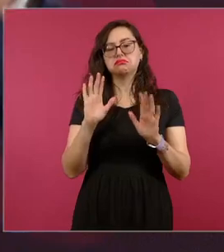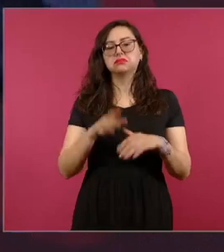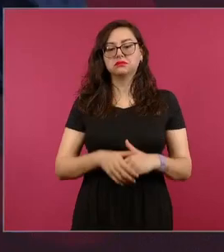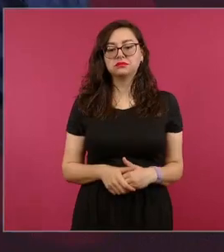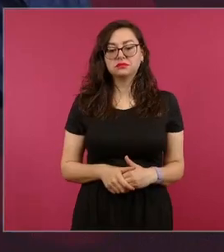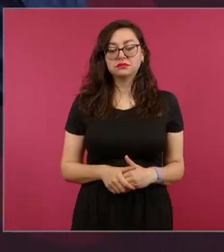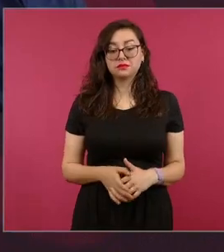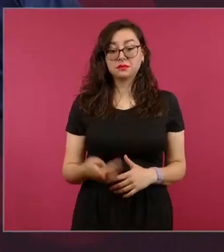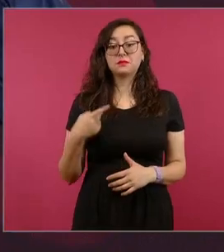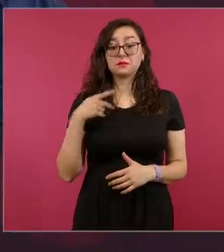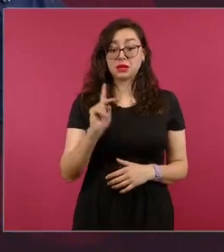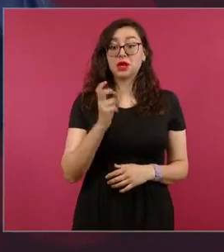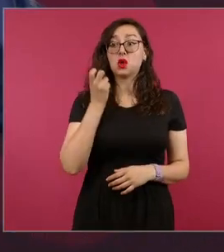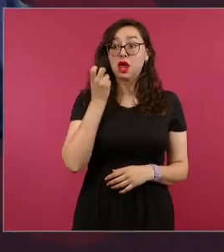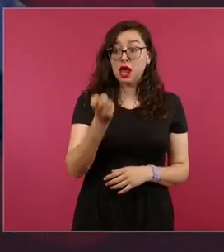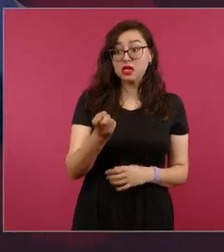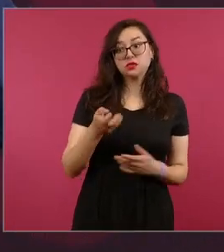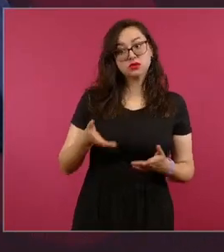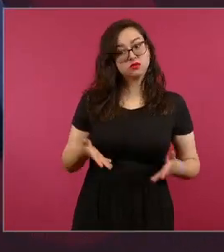Pero ese es el camino.